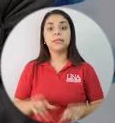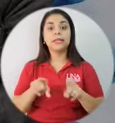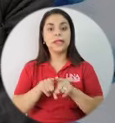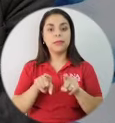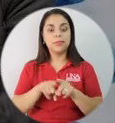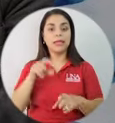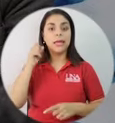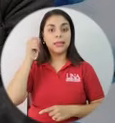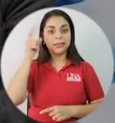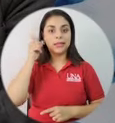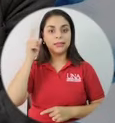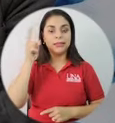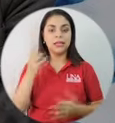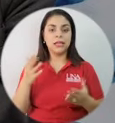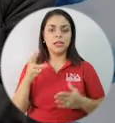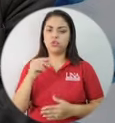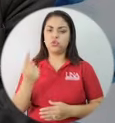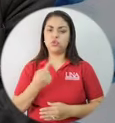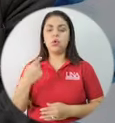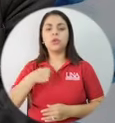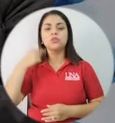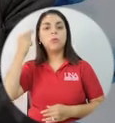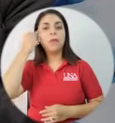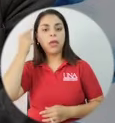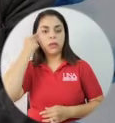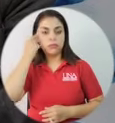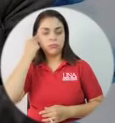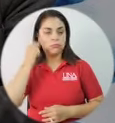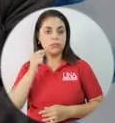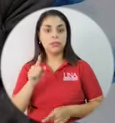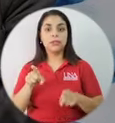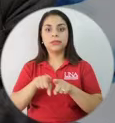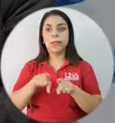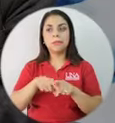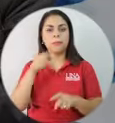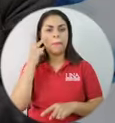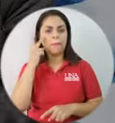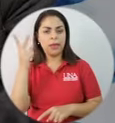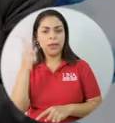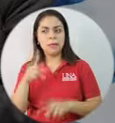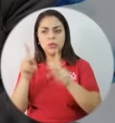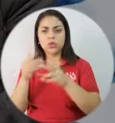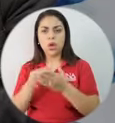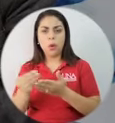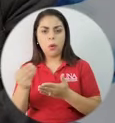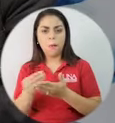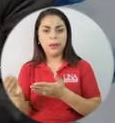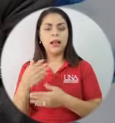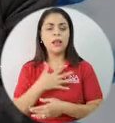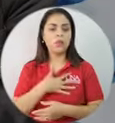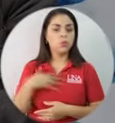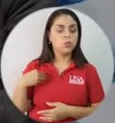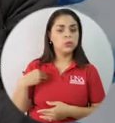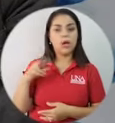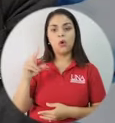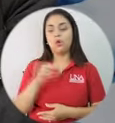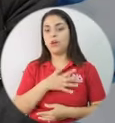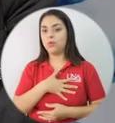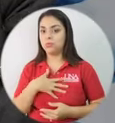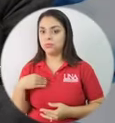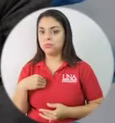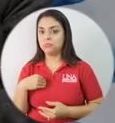Y entender que no es solo que yo lo piense, es que yo tengo que ver si al consumidor realmente eso le agrada o no